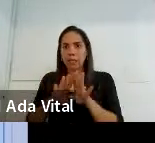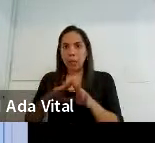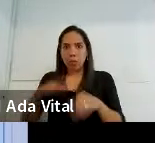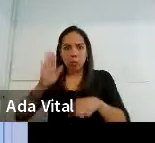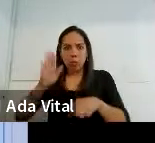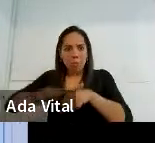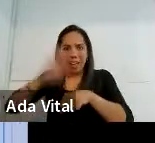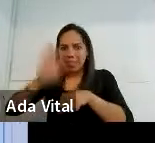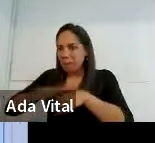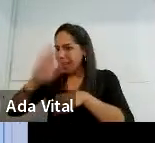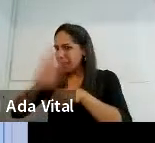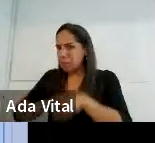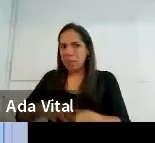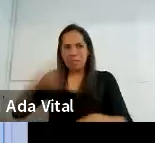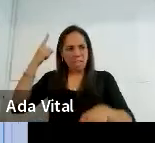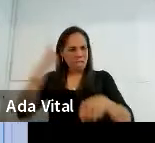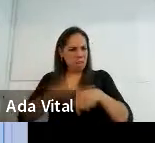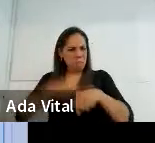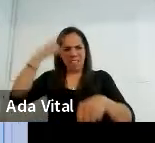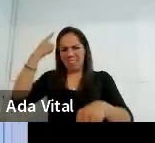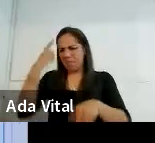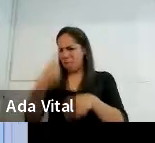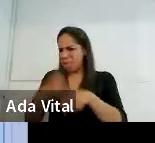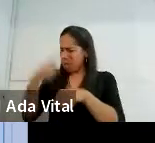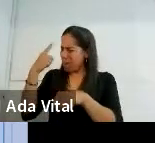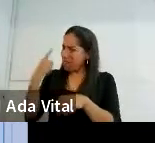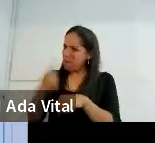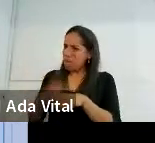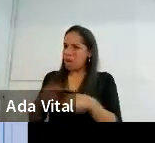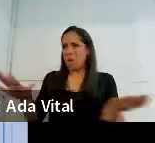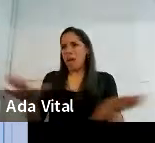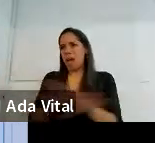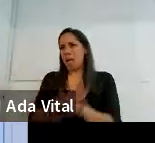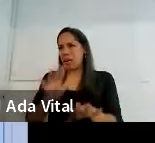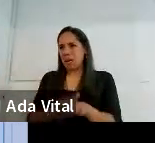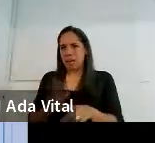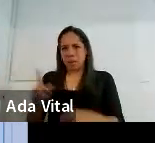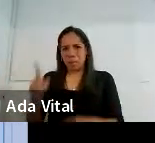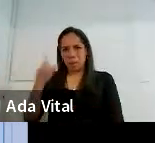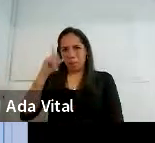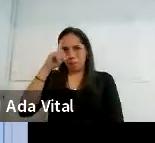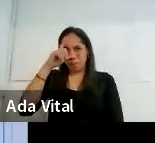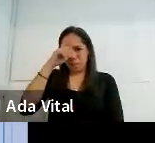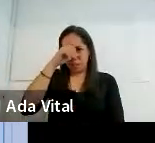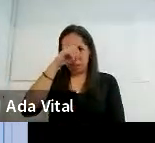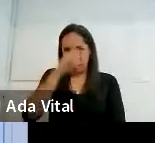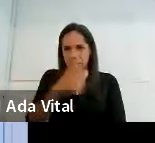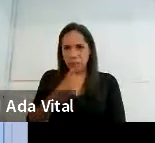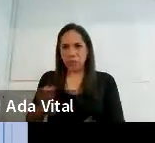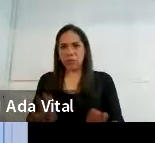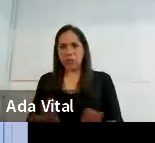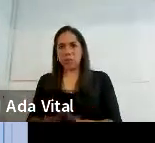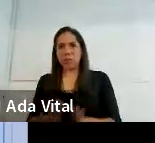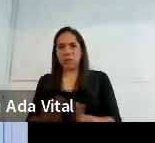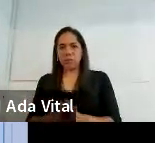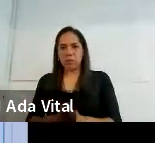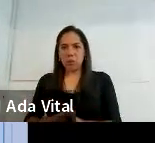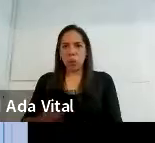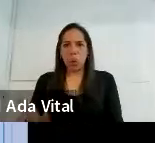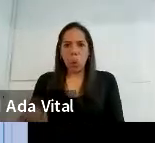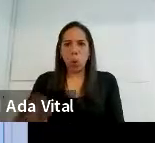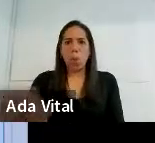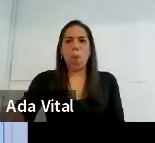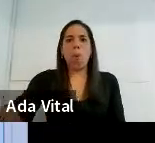trastornos a consecuencia de esta pandemia. ¿Sí? Amerita un cambio en los procesos de atención, pero bueno, la parte importante